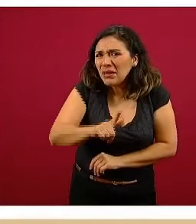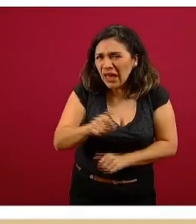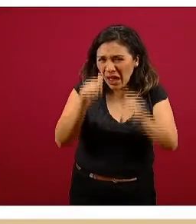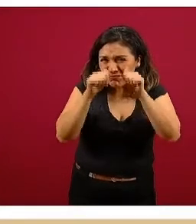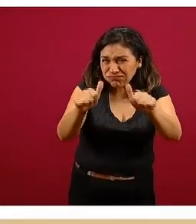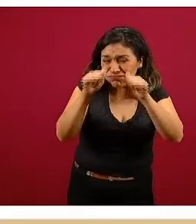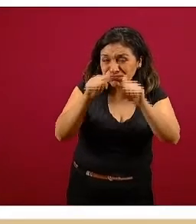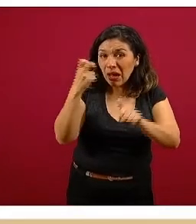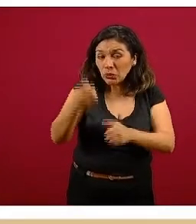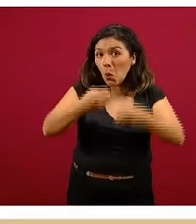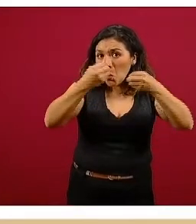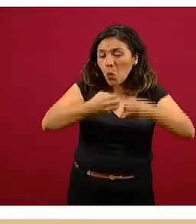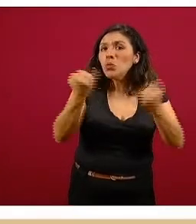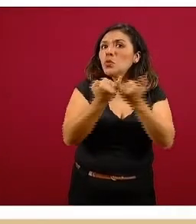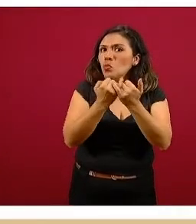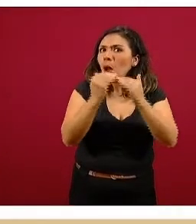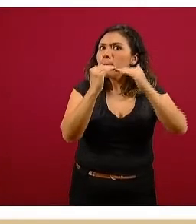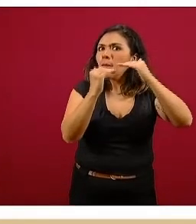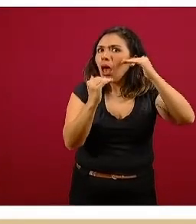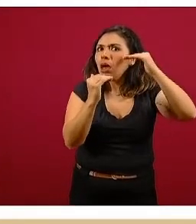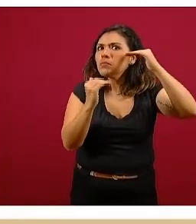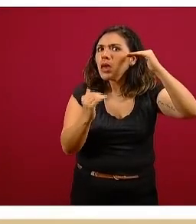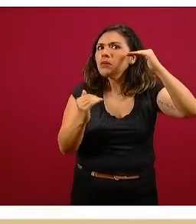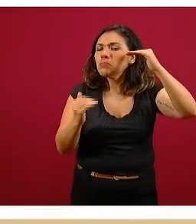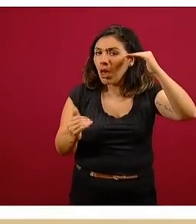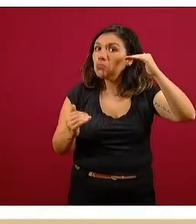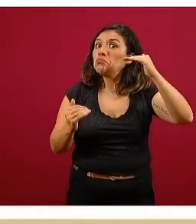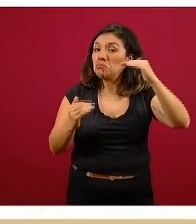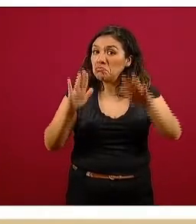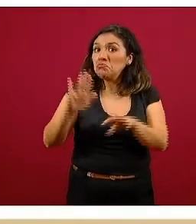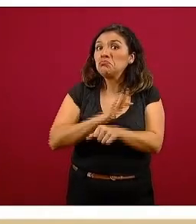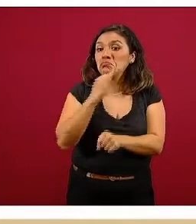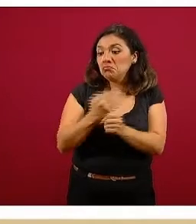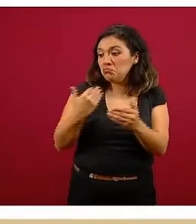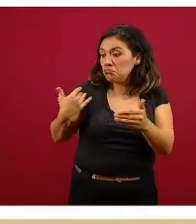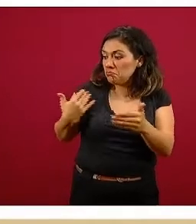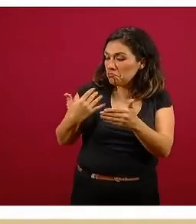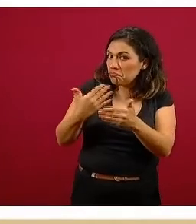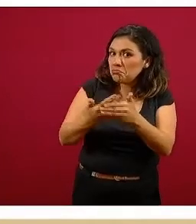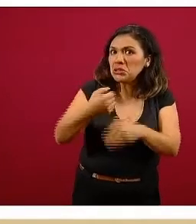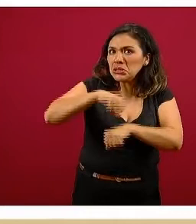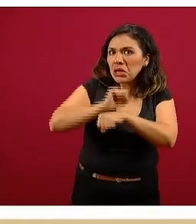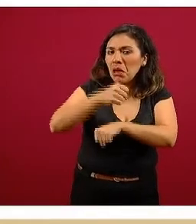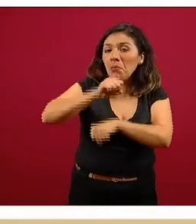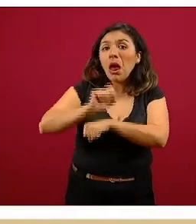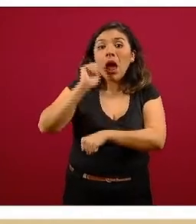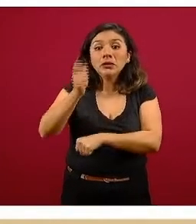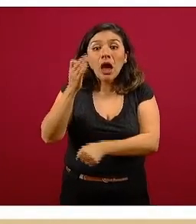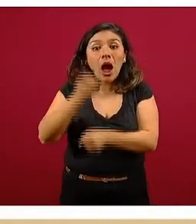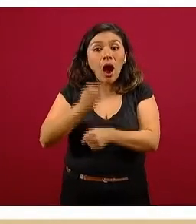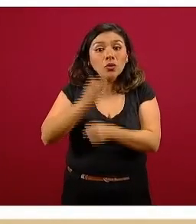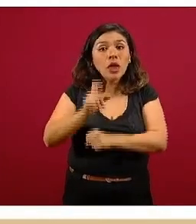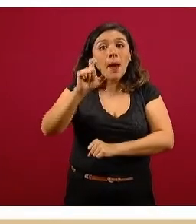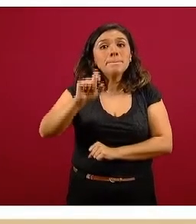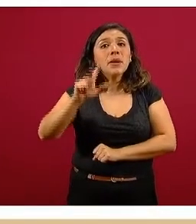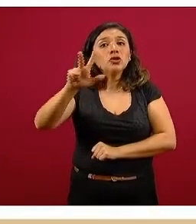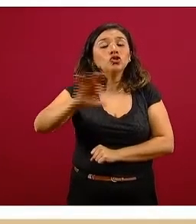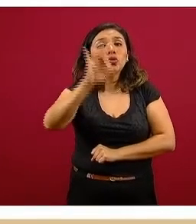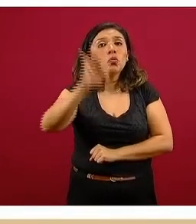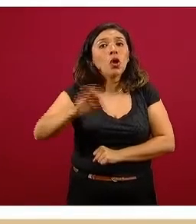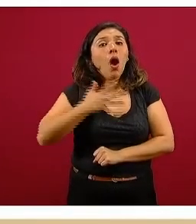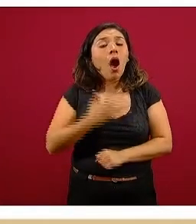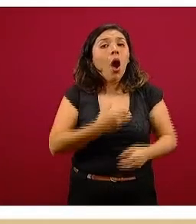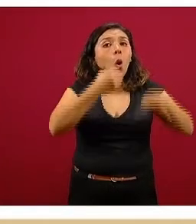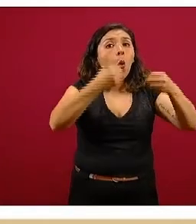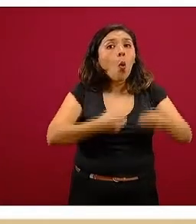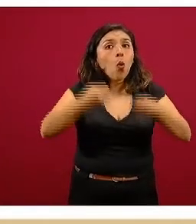la ocupación ha estado disminuyendo de manera considerable en las últimas semanas, es de 28% solamente la media nacional con